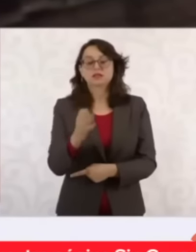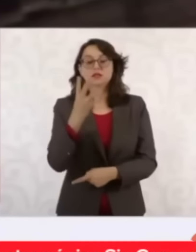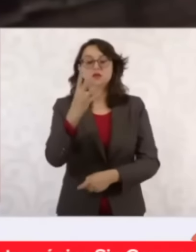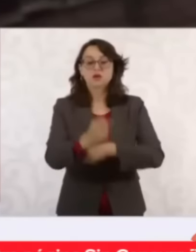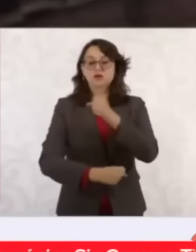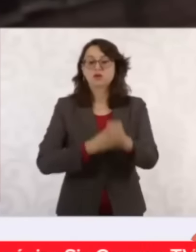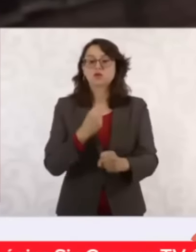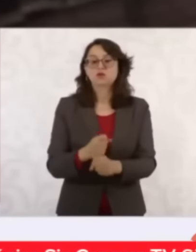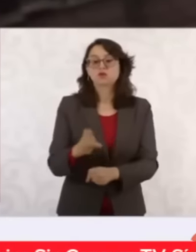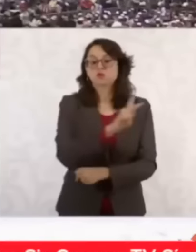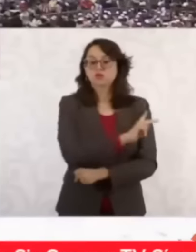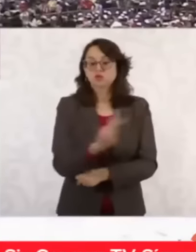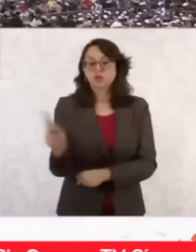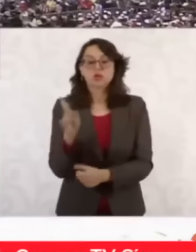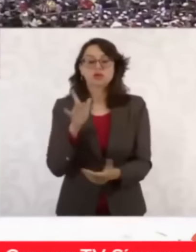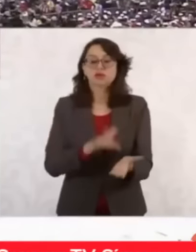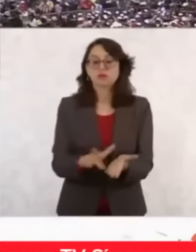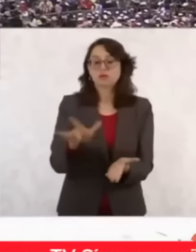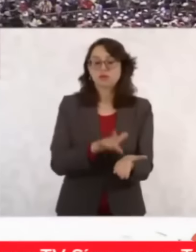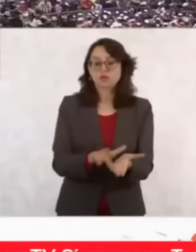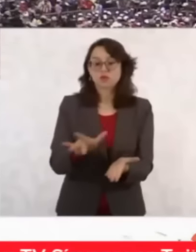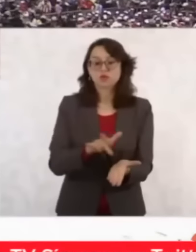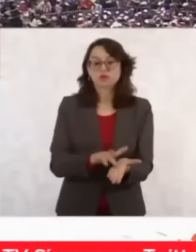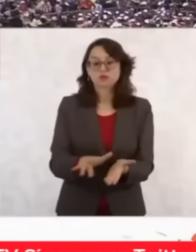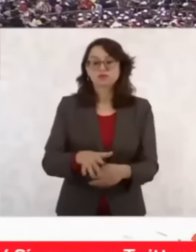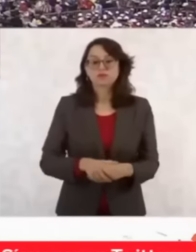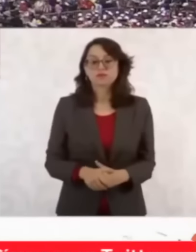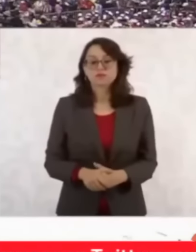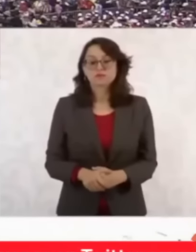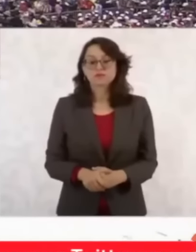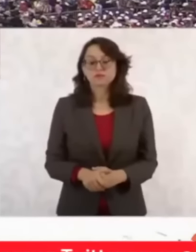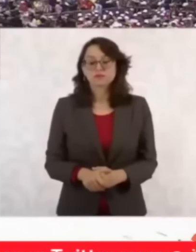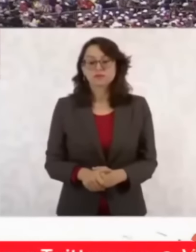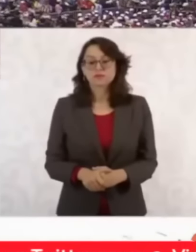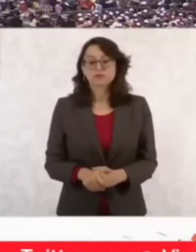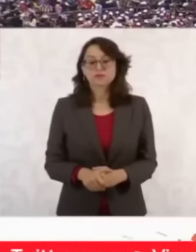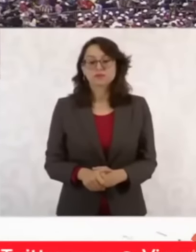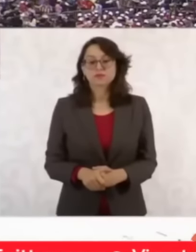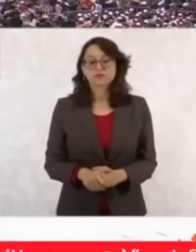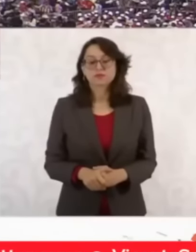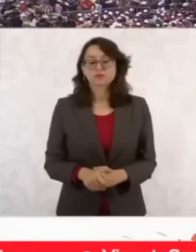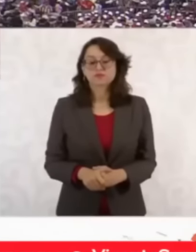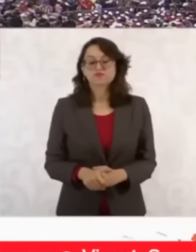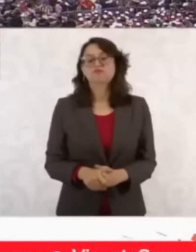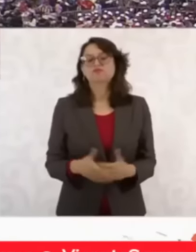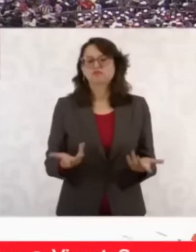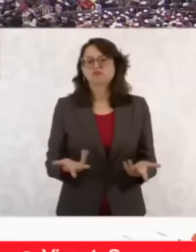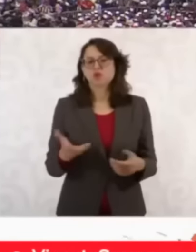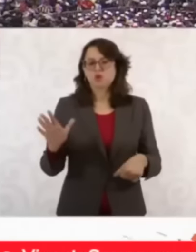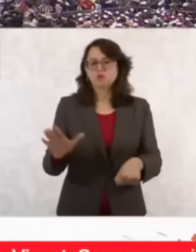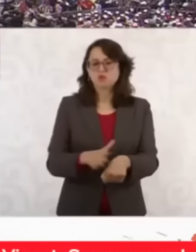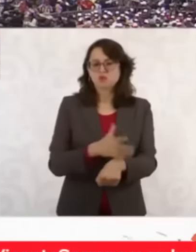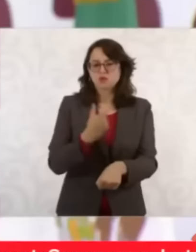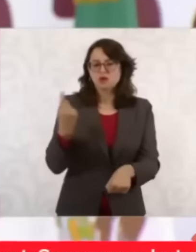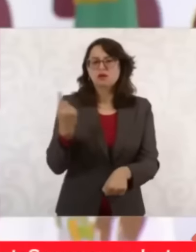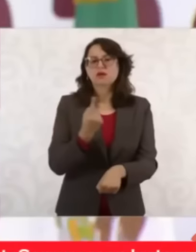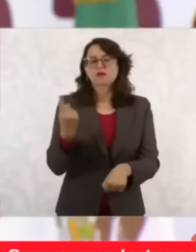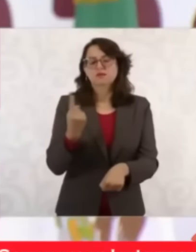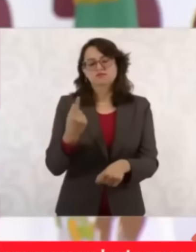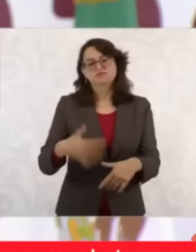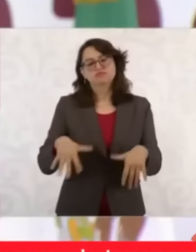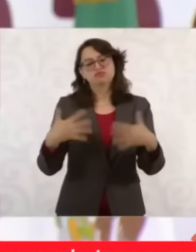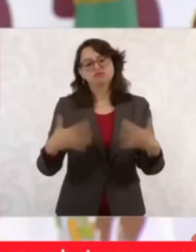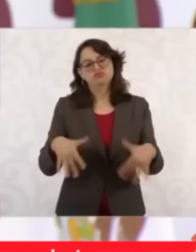universidad, yo estaba en la prepa 6, ella ya estaba en la Facultad de Ciencias y comenzó este gran movimiento universitario que ciertamente nos